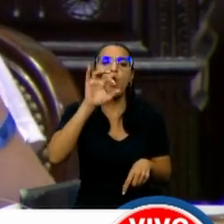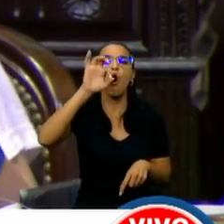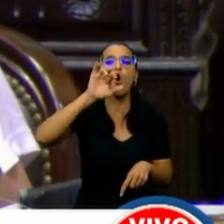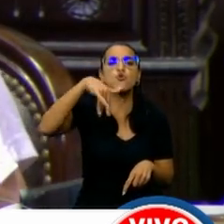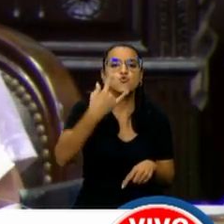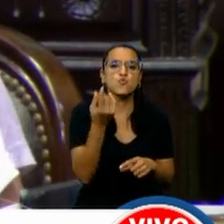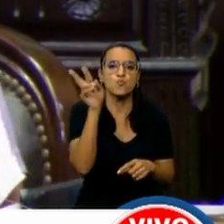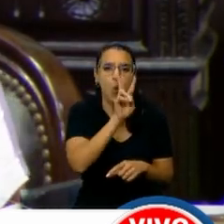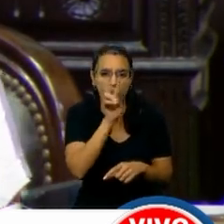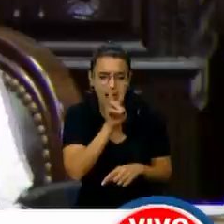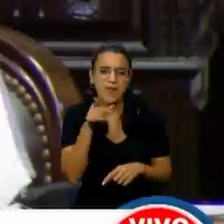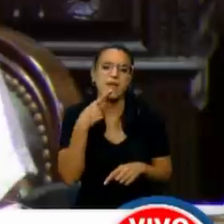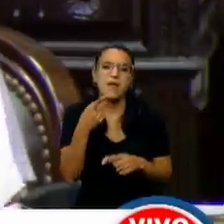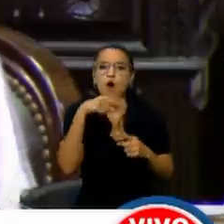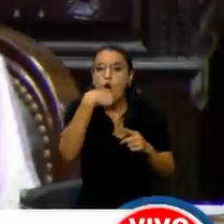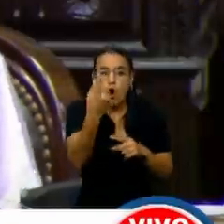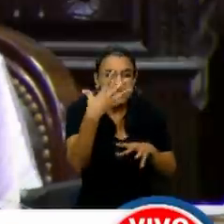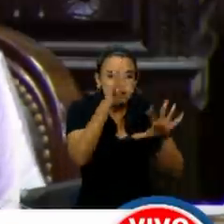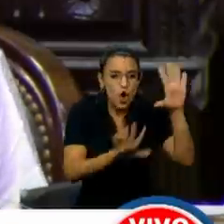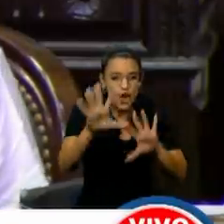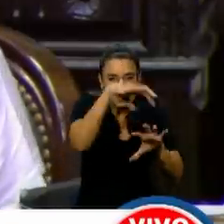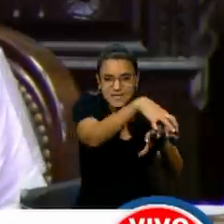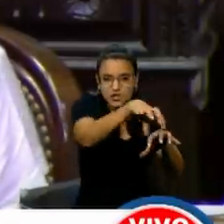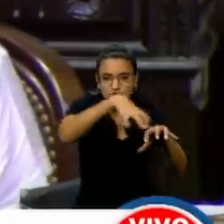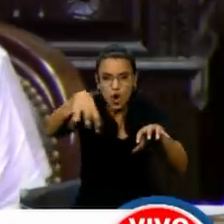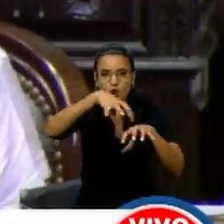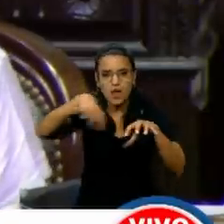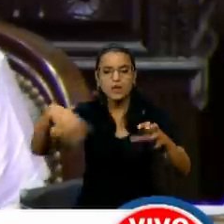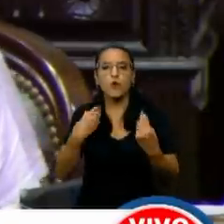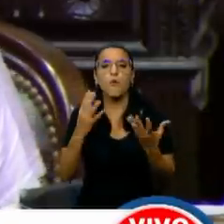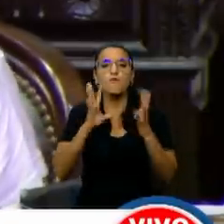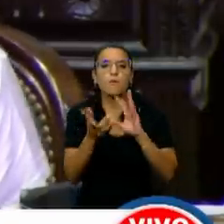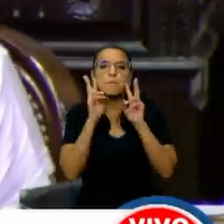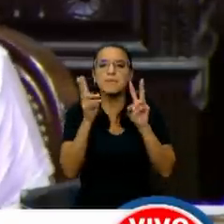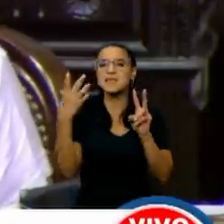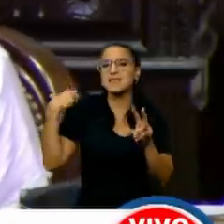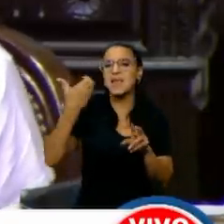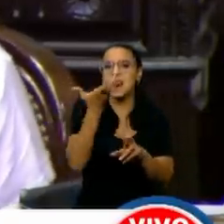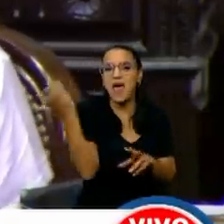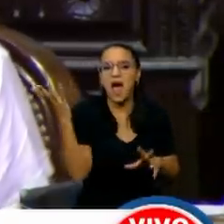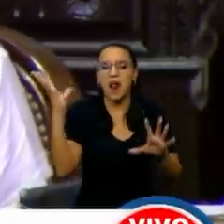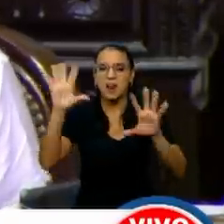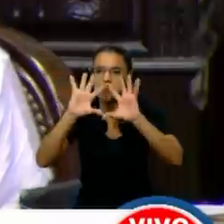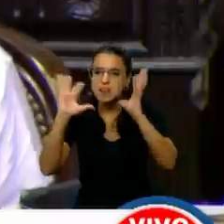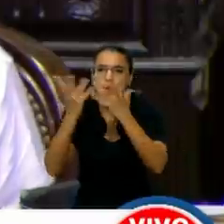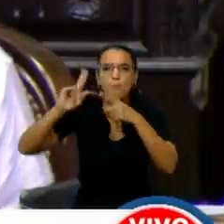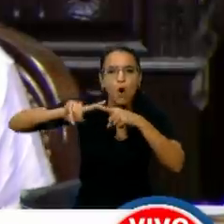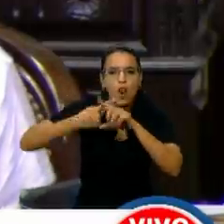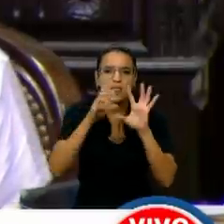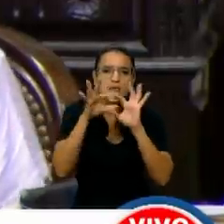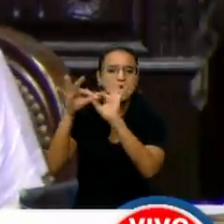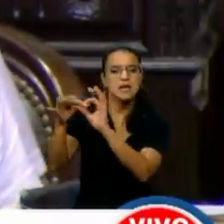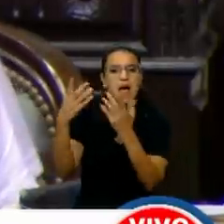pensando también en otras en otras organizaciones que tienen una mirada tal vez más general más geopolítica y que digo hay un